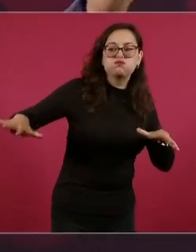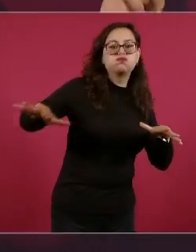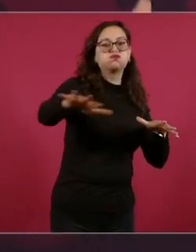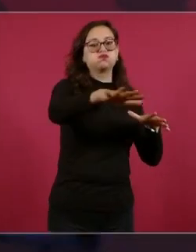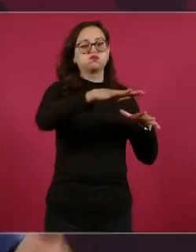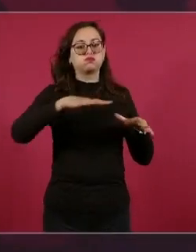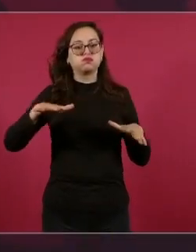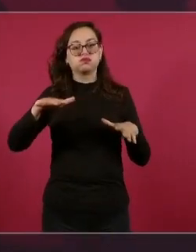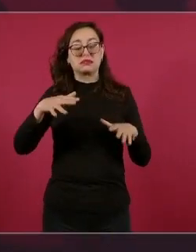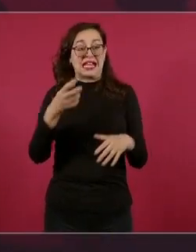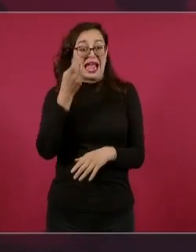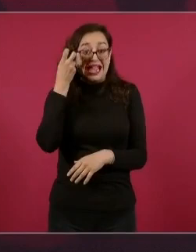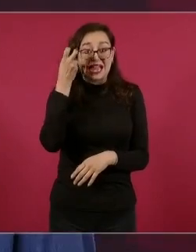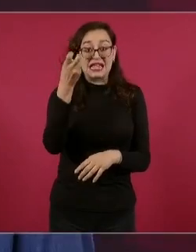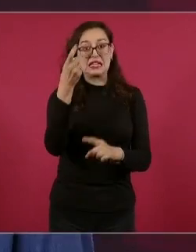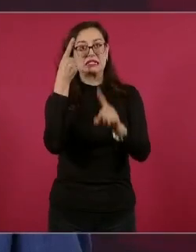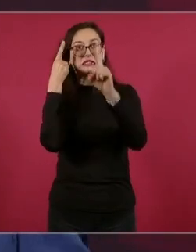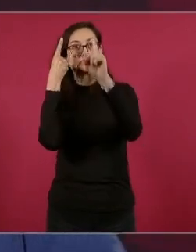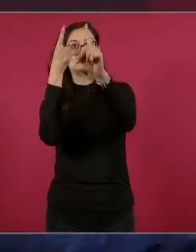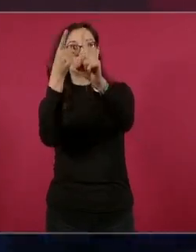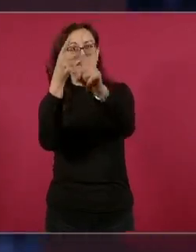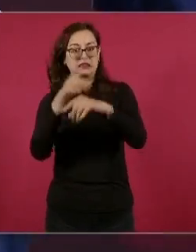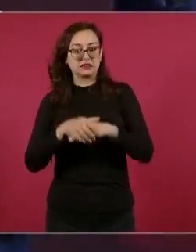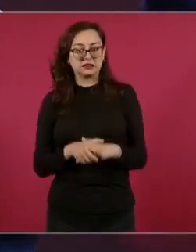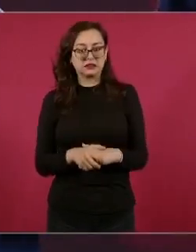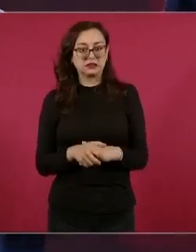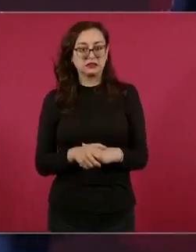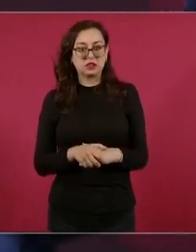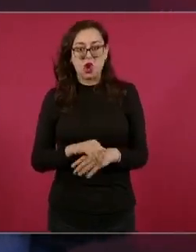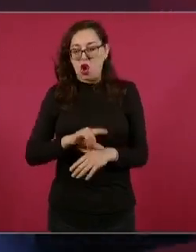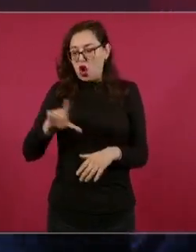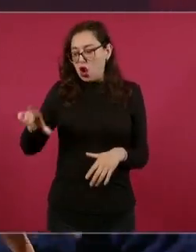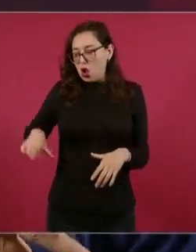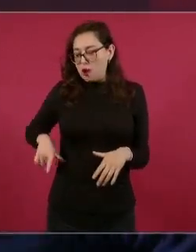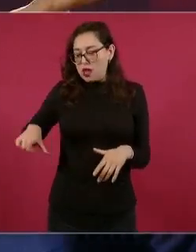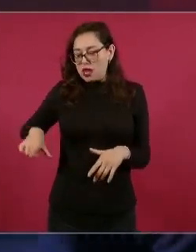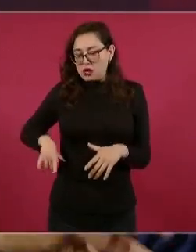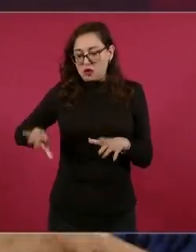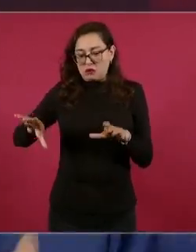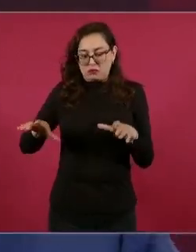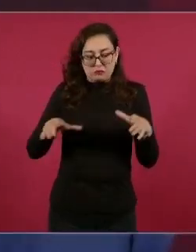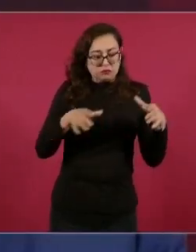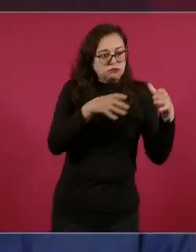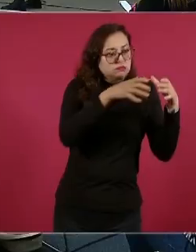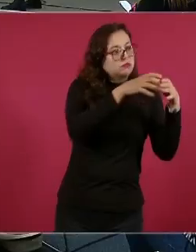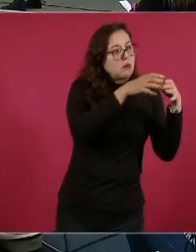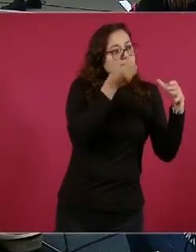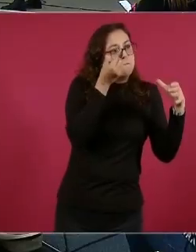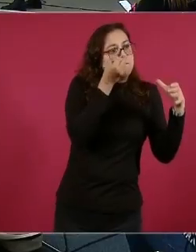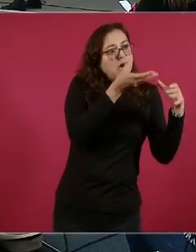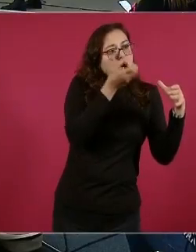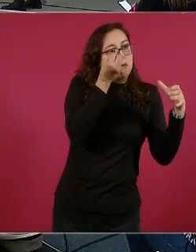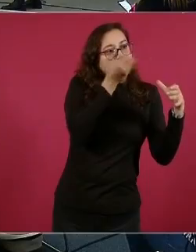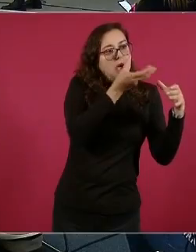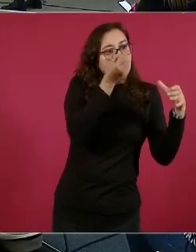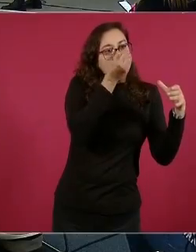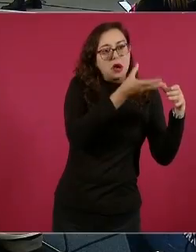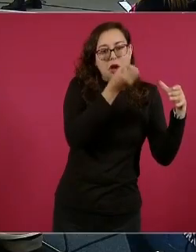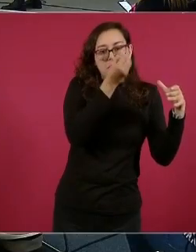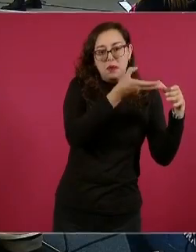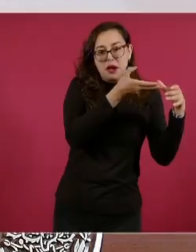Ese es el ideal, no un gobierno para una minoría, para una facción. Y